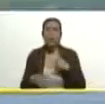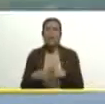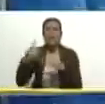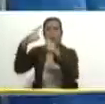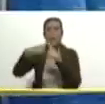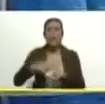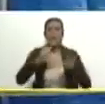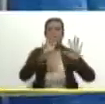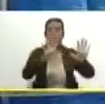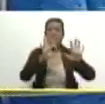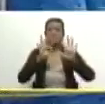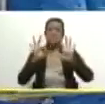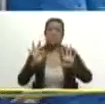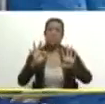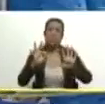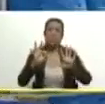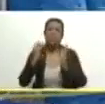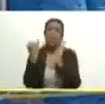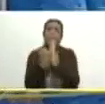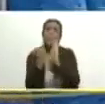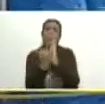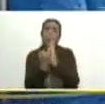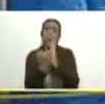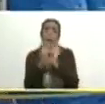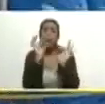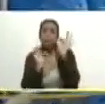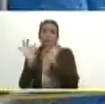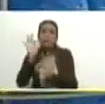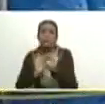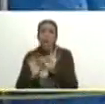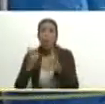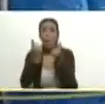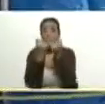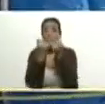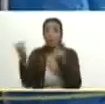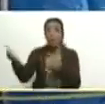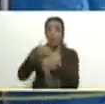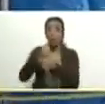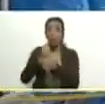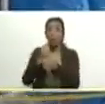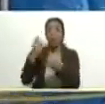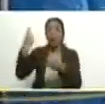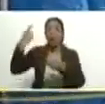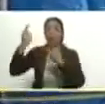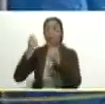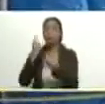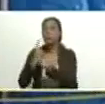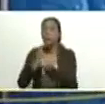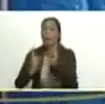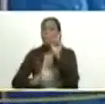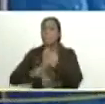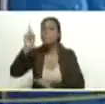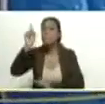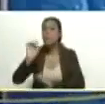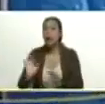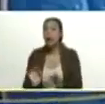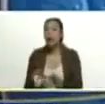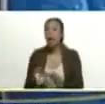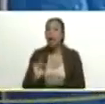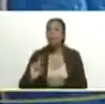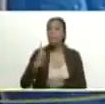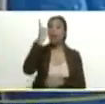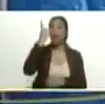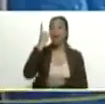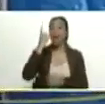subastaron 18 muestras. Este año también los precios alcanzados en la subasta duplicaron. El primer